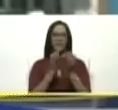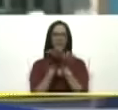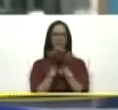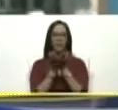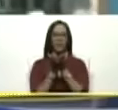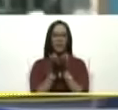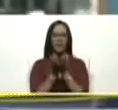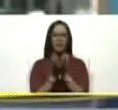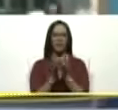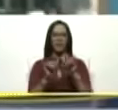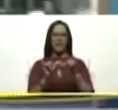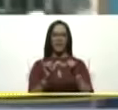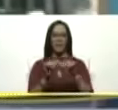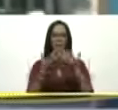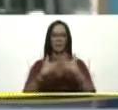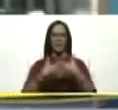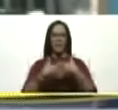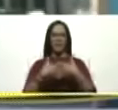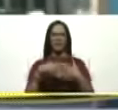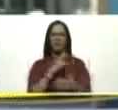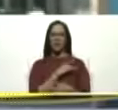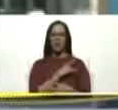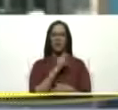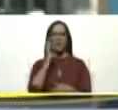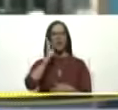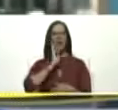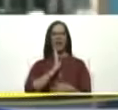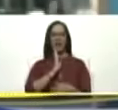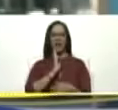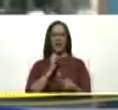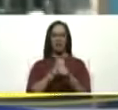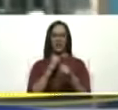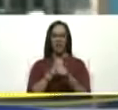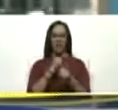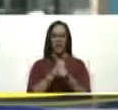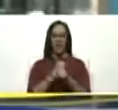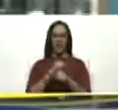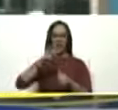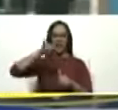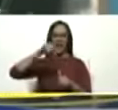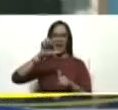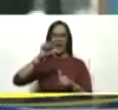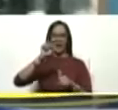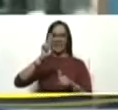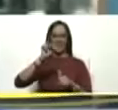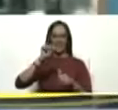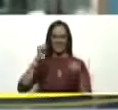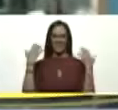Estudiante de ingeniería mecánica de la Universidad Bolivariana de los Trabajadores, Jesús Rivero.